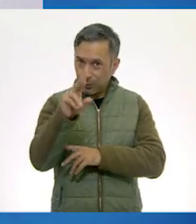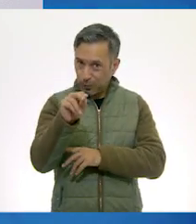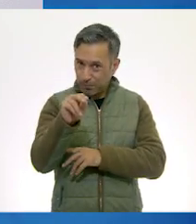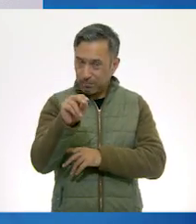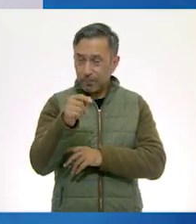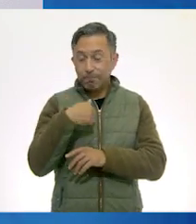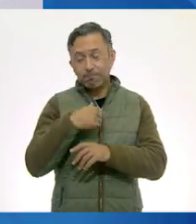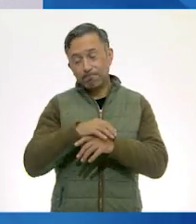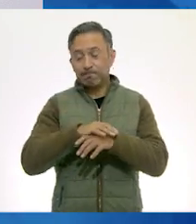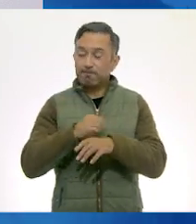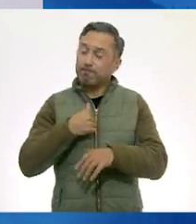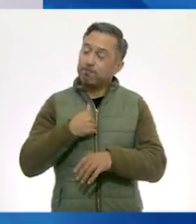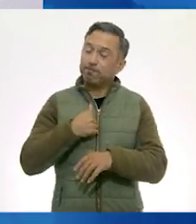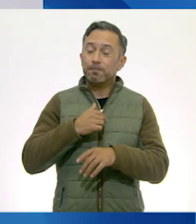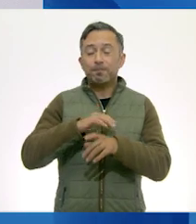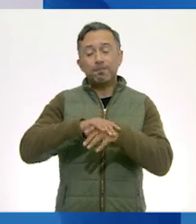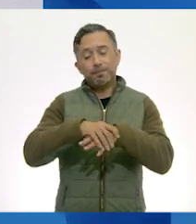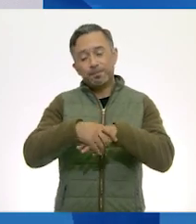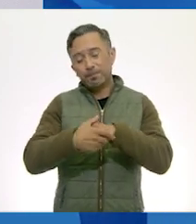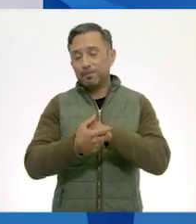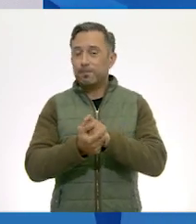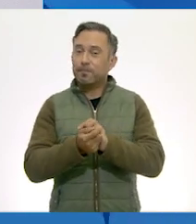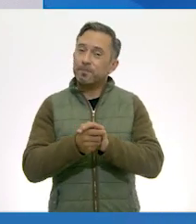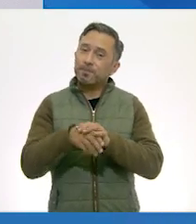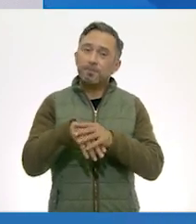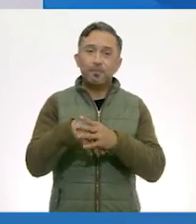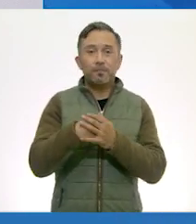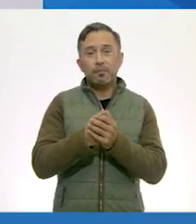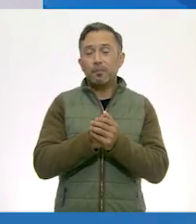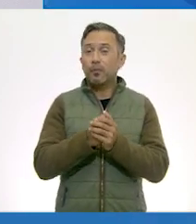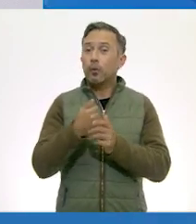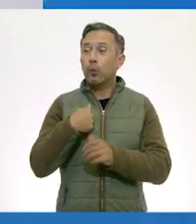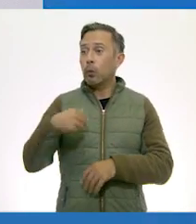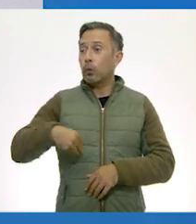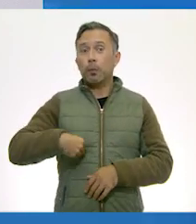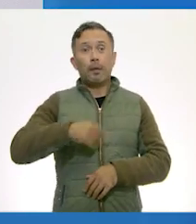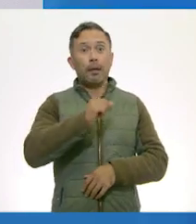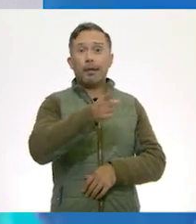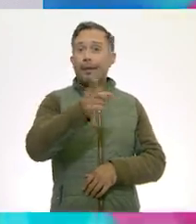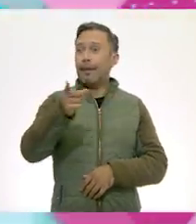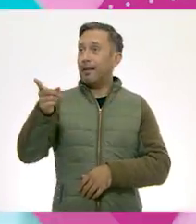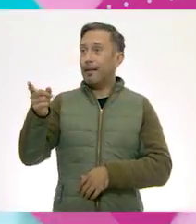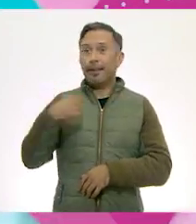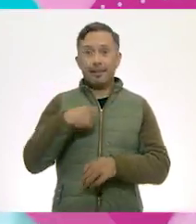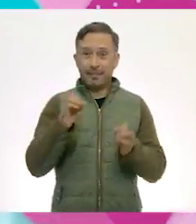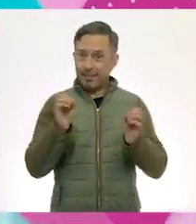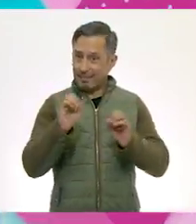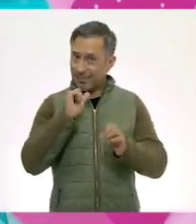Yo me lavo las manitas para no echarle la culpa a nadie.